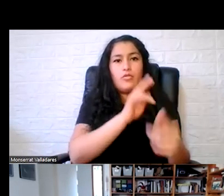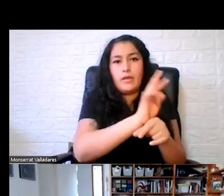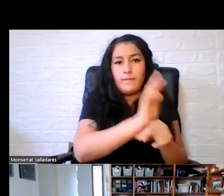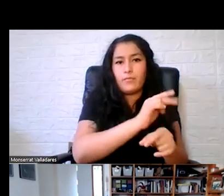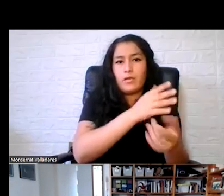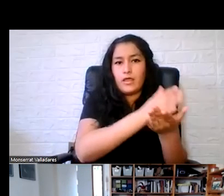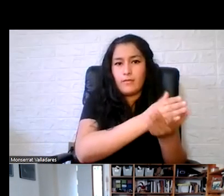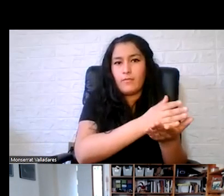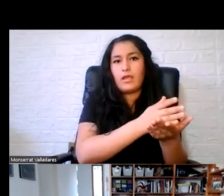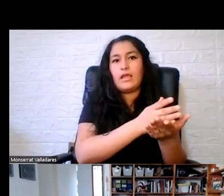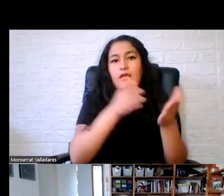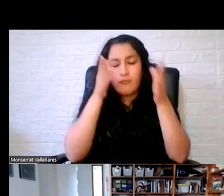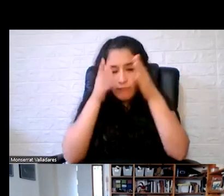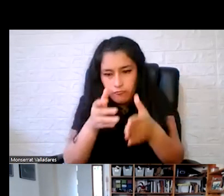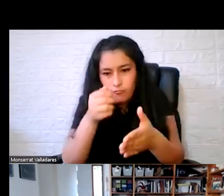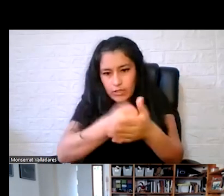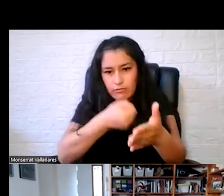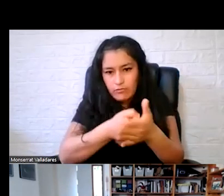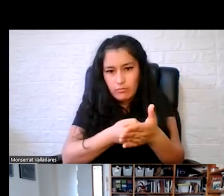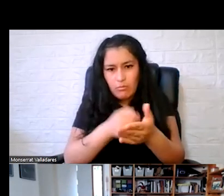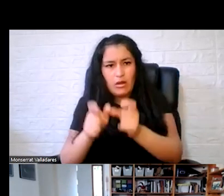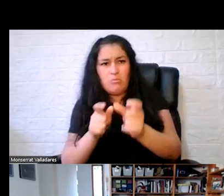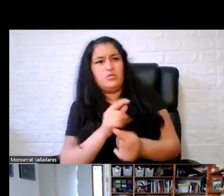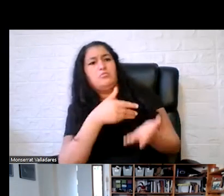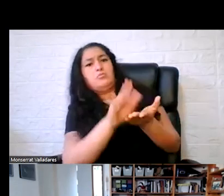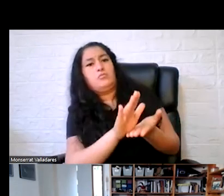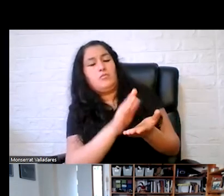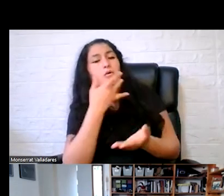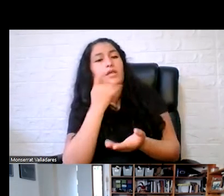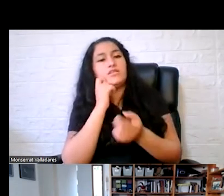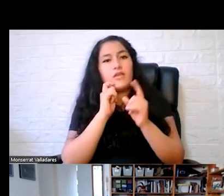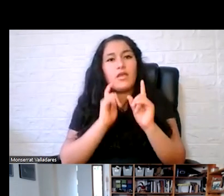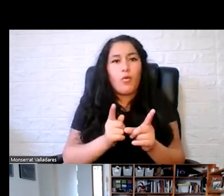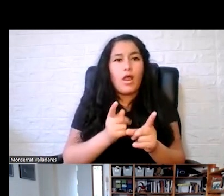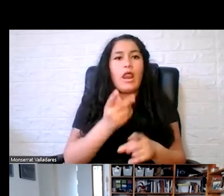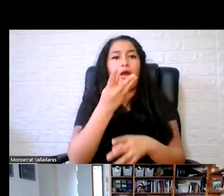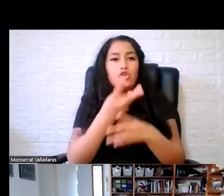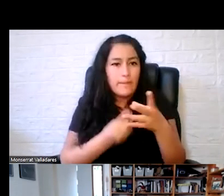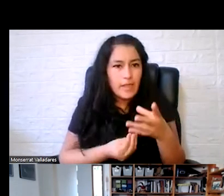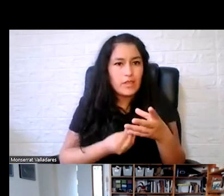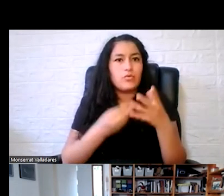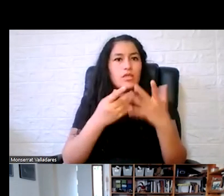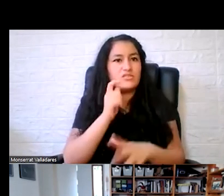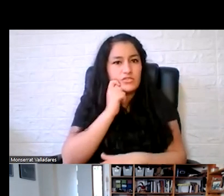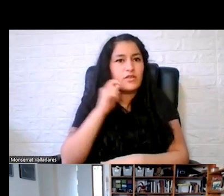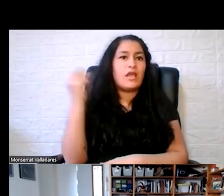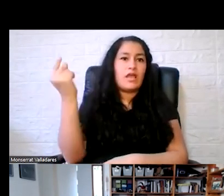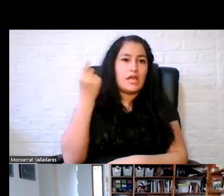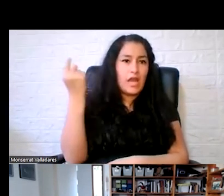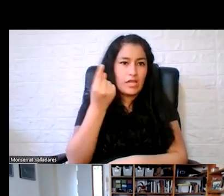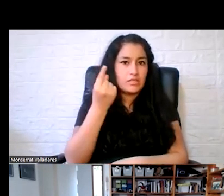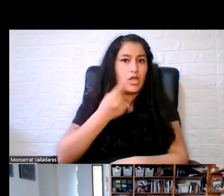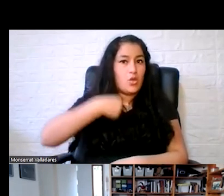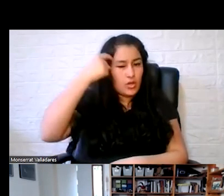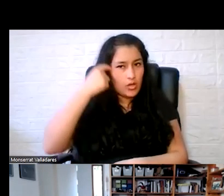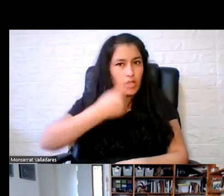el activismo y que la gente no los quiere ver, ¿no?, porque hay un agotamiento, eso es generalizado y nos pasa incluso a nosotros